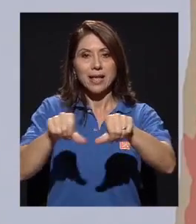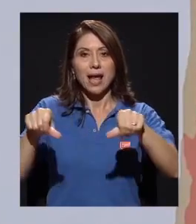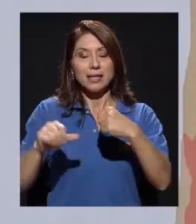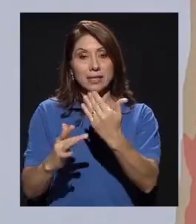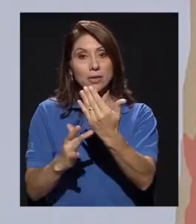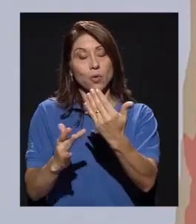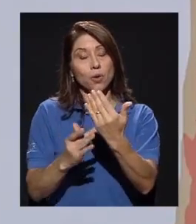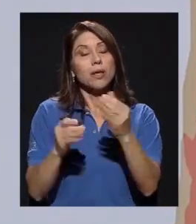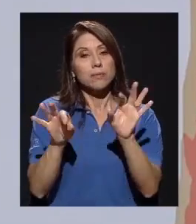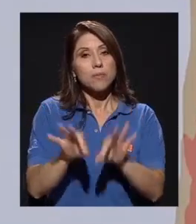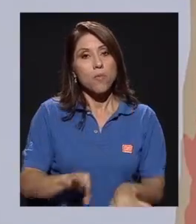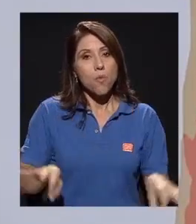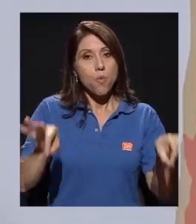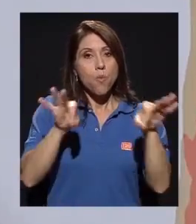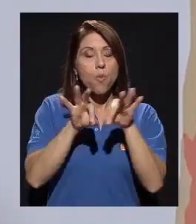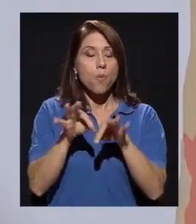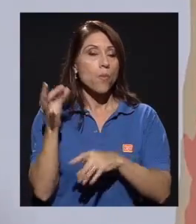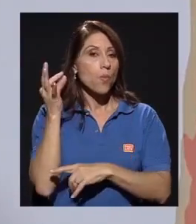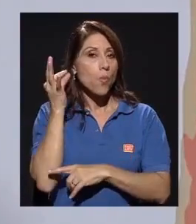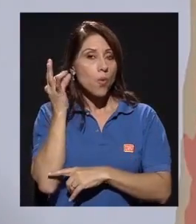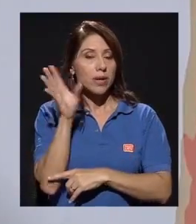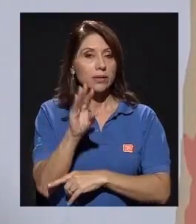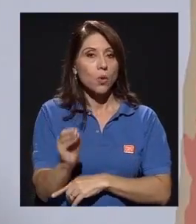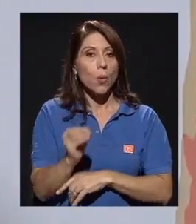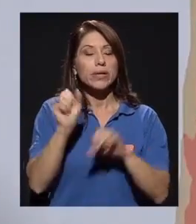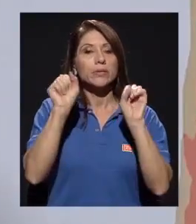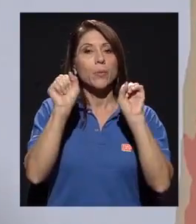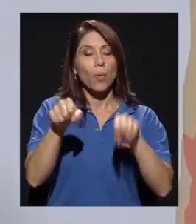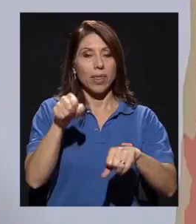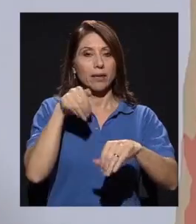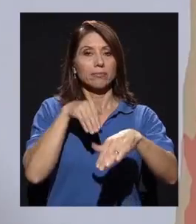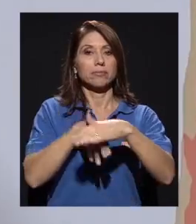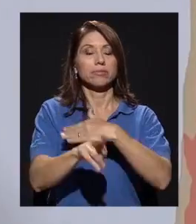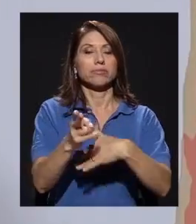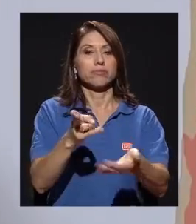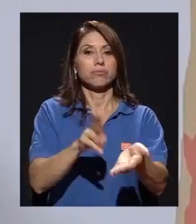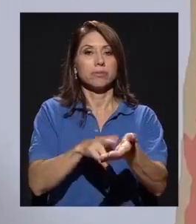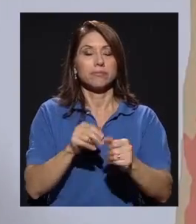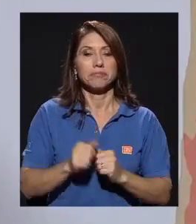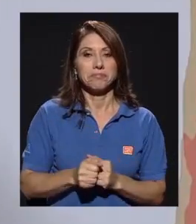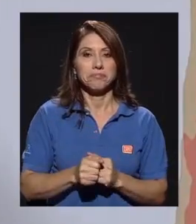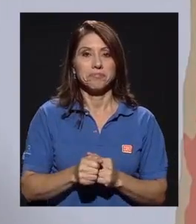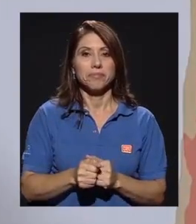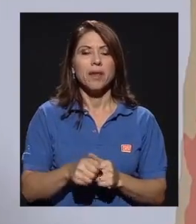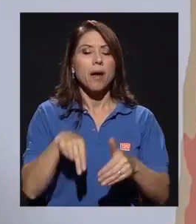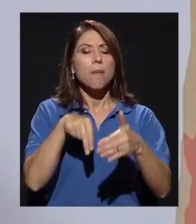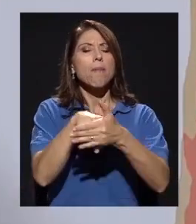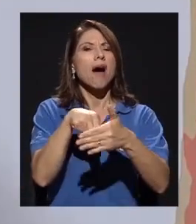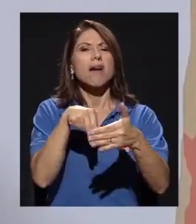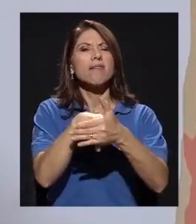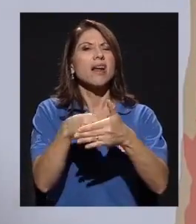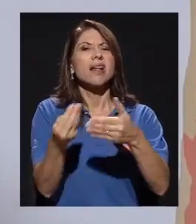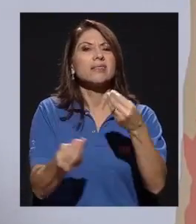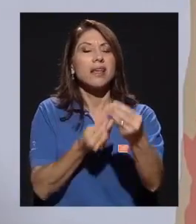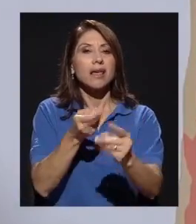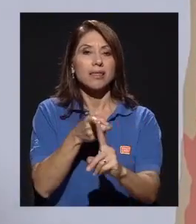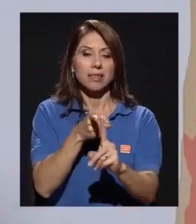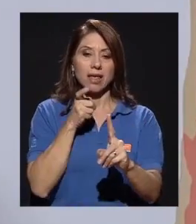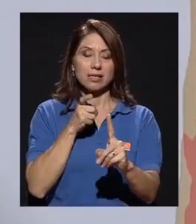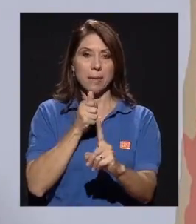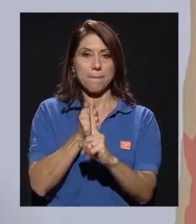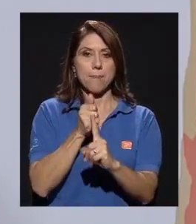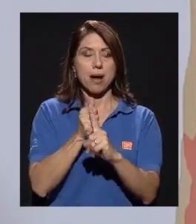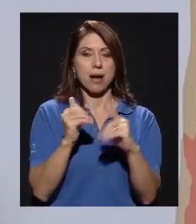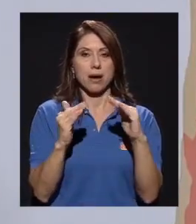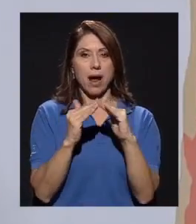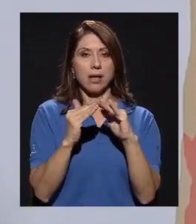fundamentales de que las jóvenes puedan ingresar eh Las barreras uno podría decir que vienen desde la casa